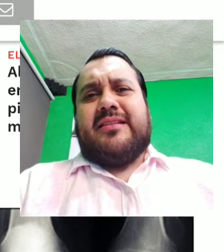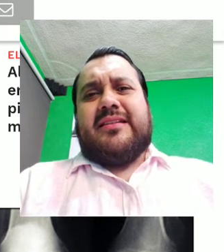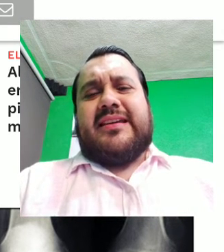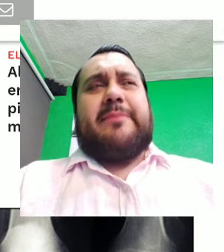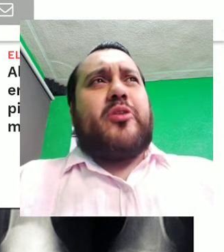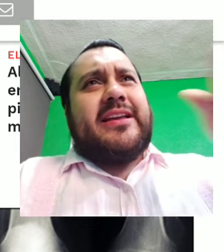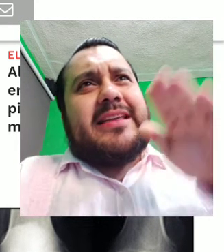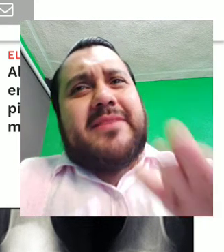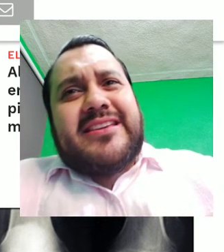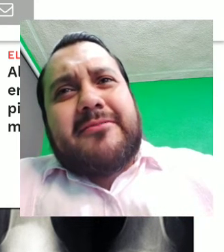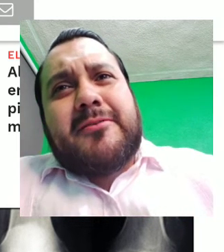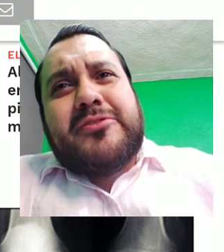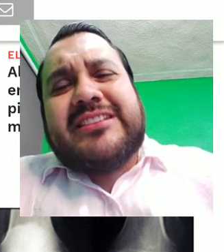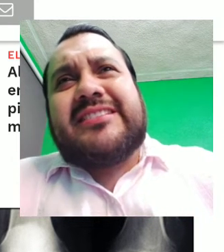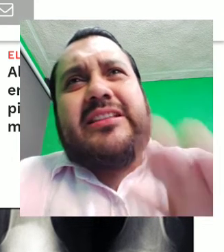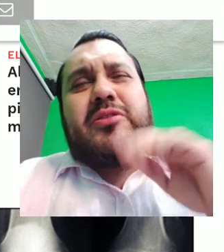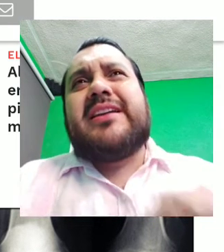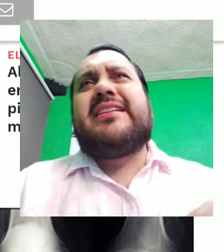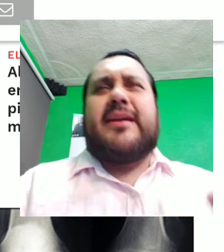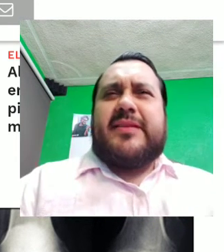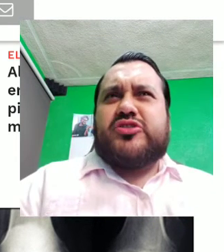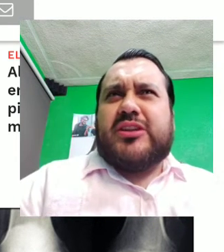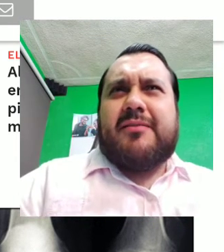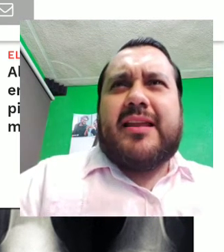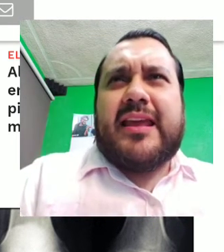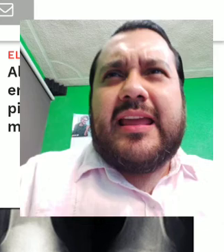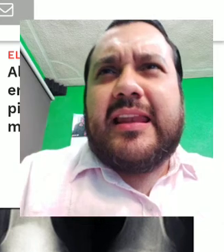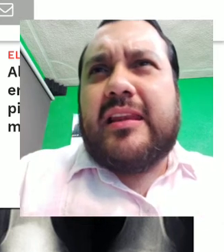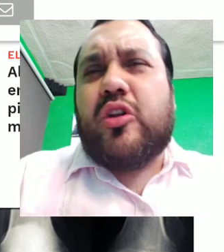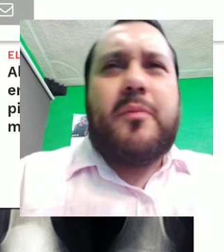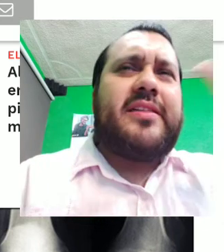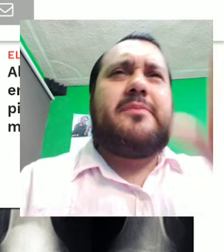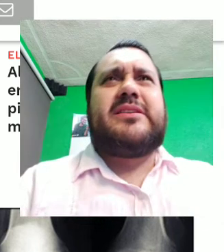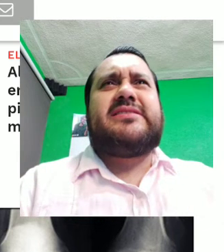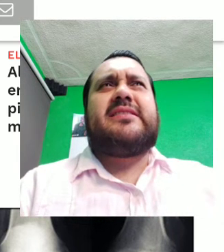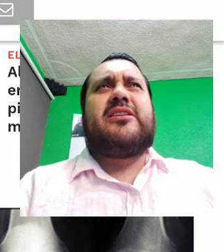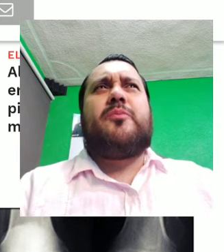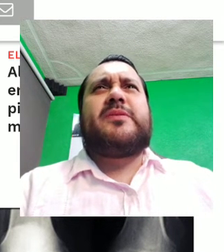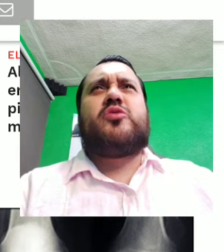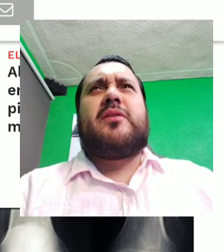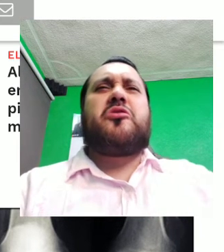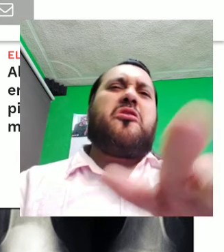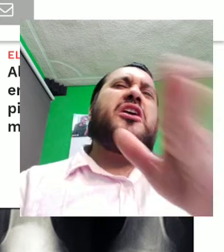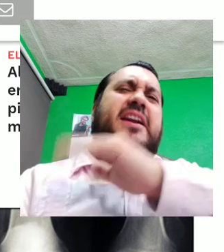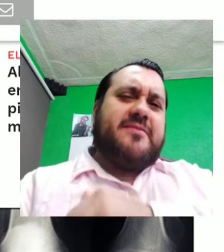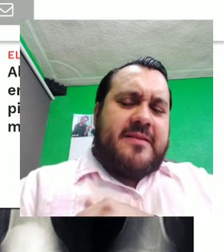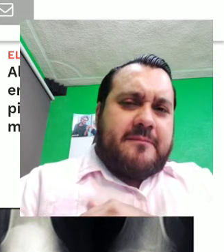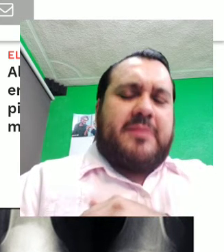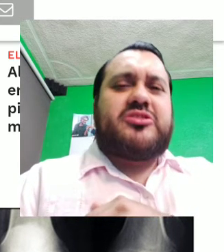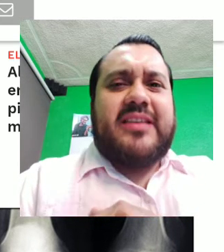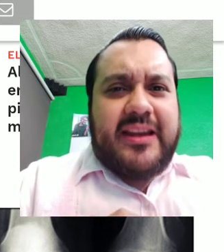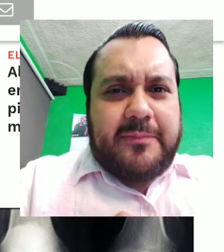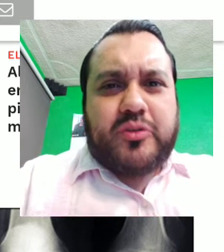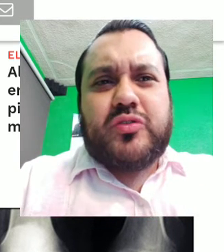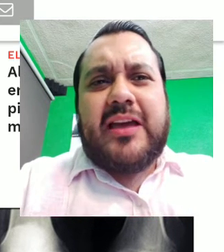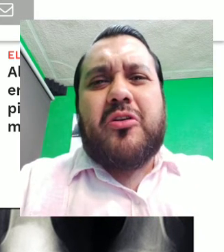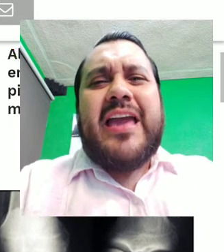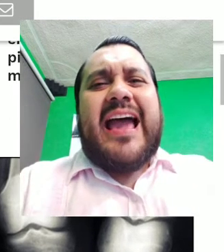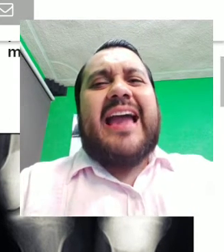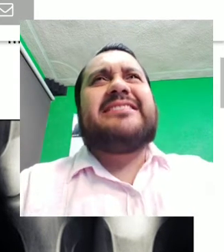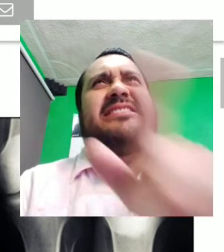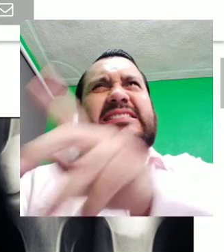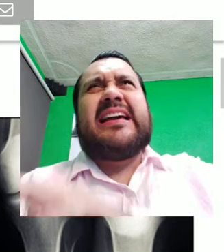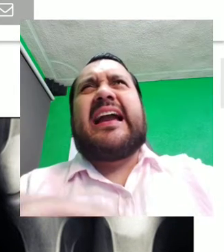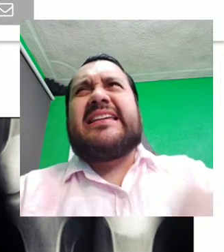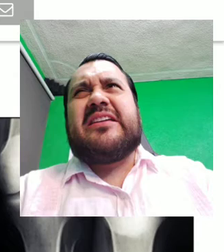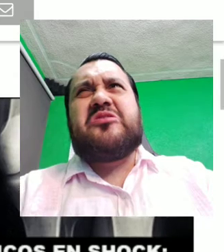que porque también llevaba un escrito ahí que mencionaban el nombre del presidente lópez obrador ok vamos a darle por su lado